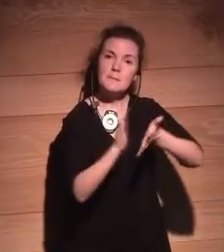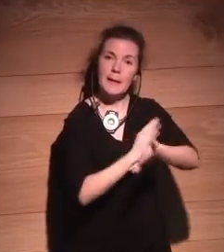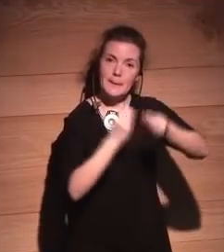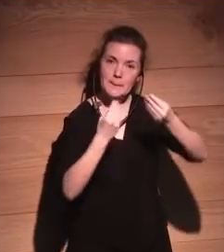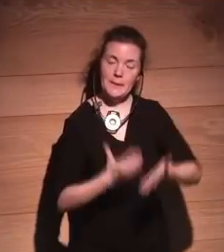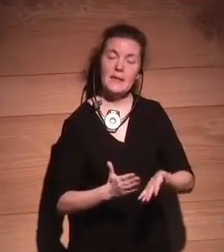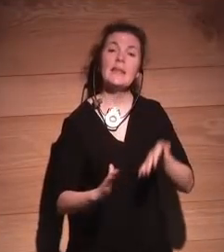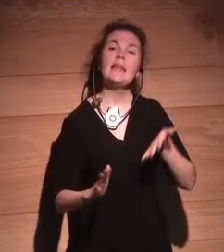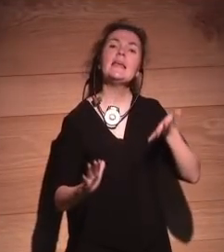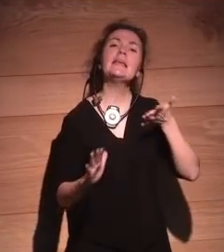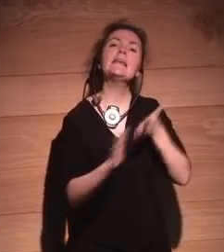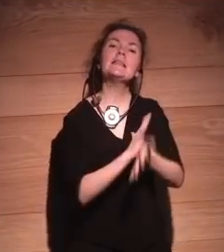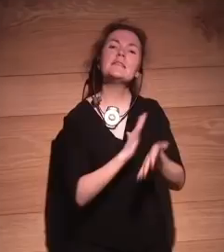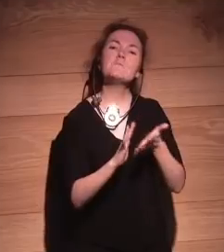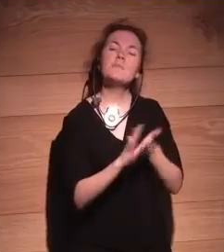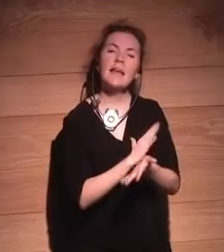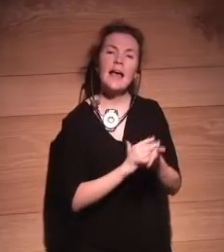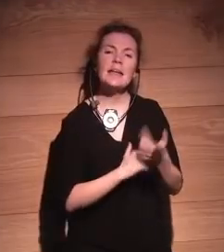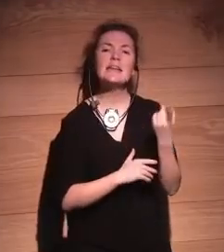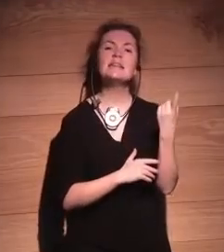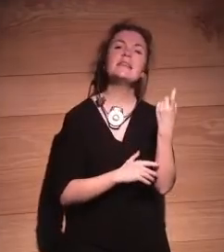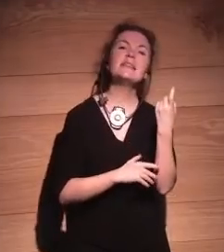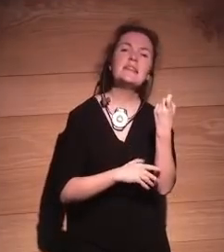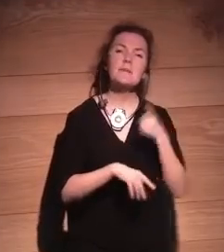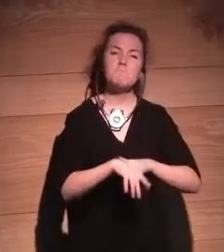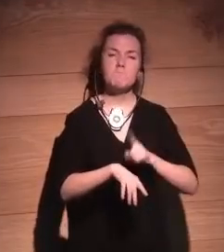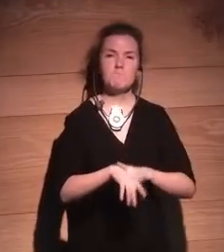Y explicar requiere tiempo.